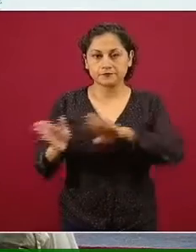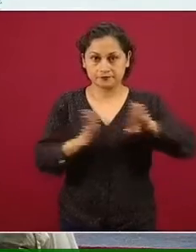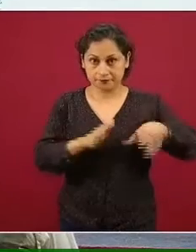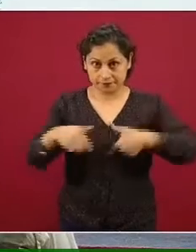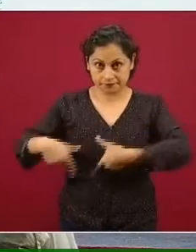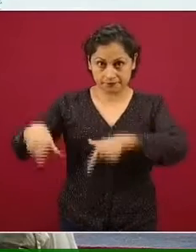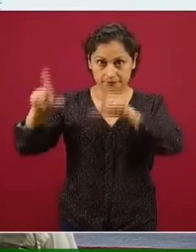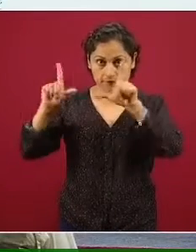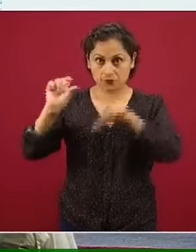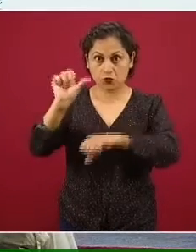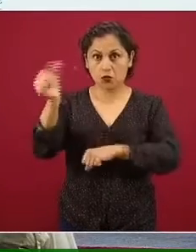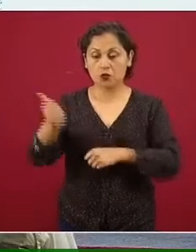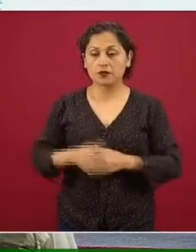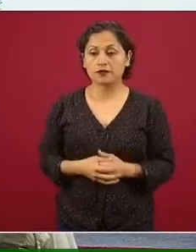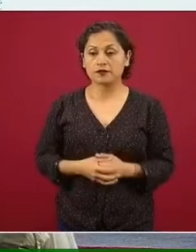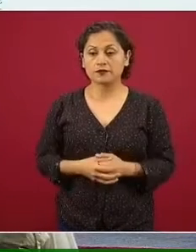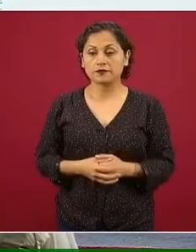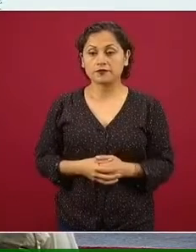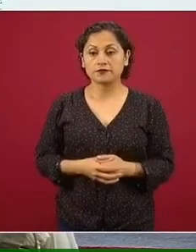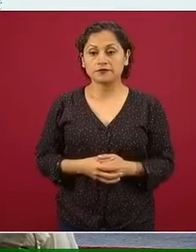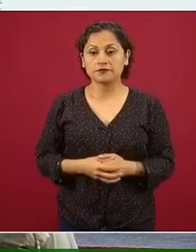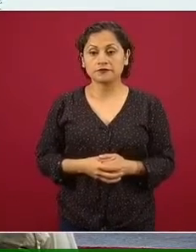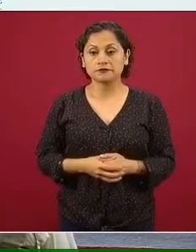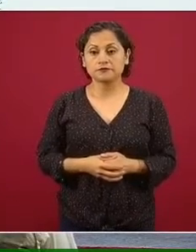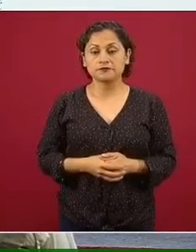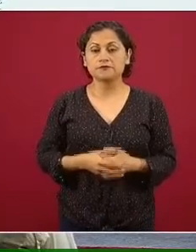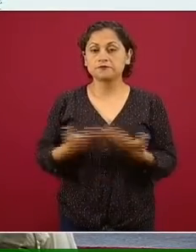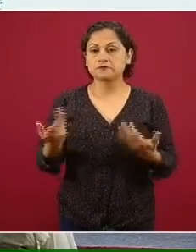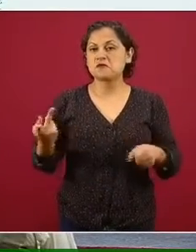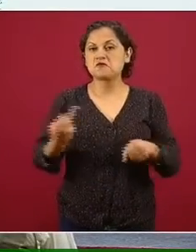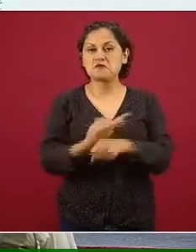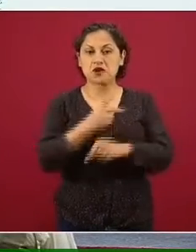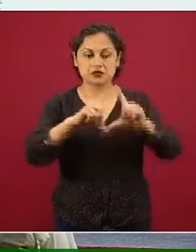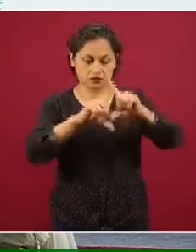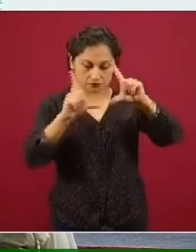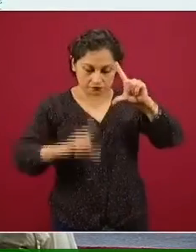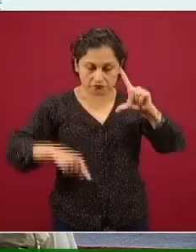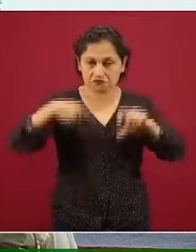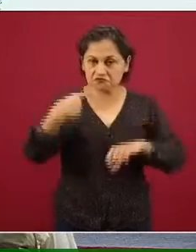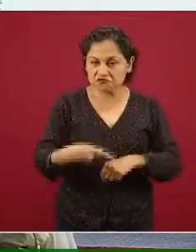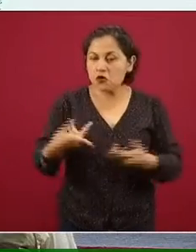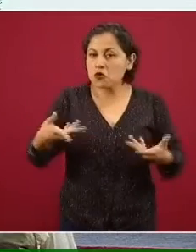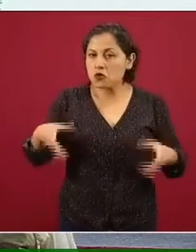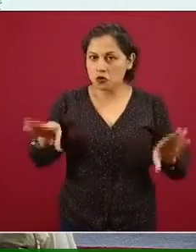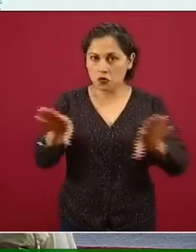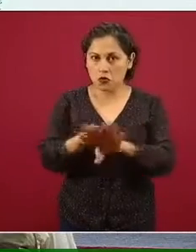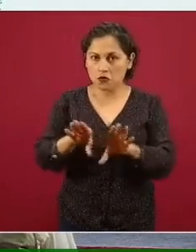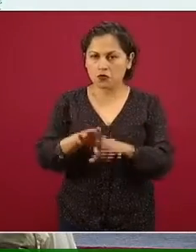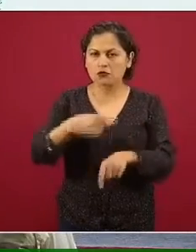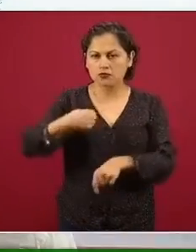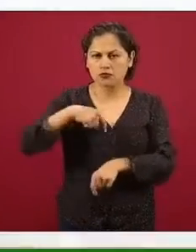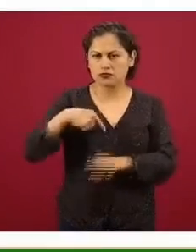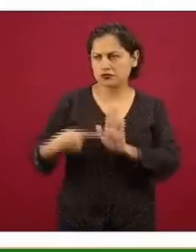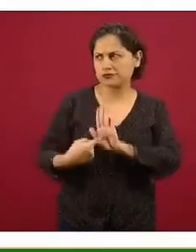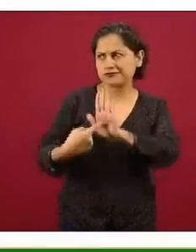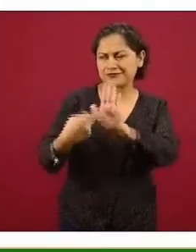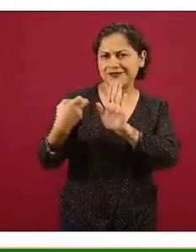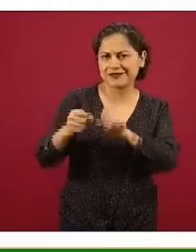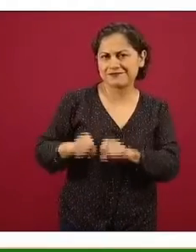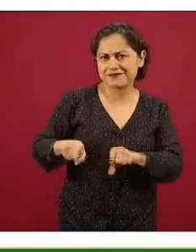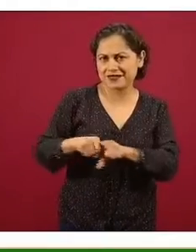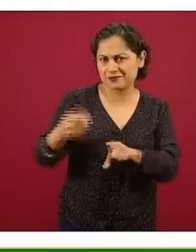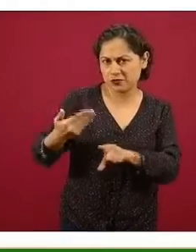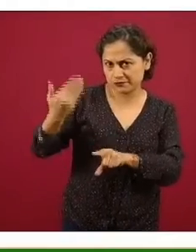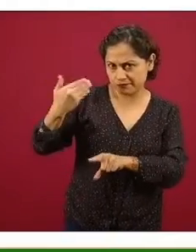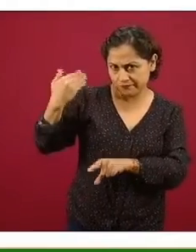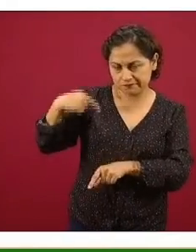diapositiva. Vamos al panorama nacional, como lo hemos estado presentando ya en los últimos días. En las barras ustedes